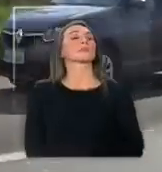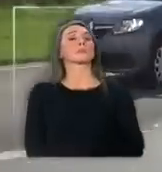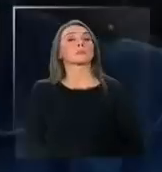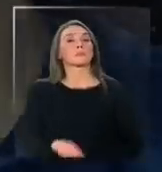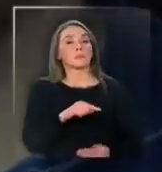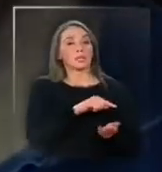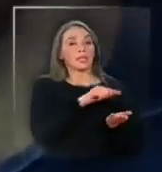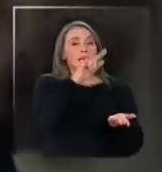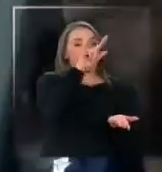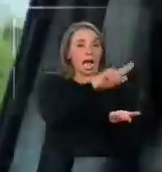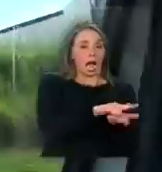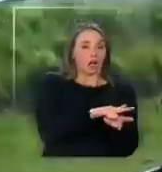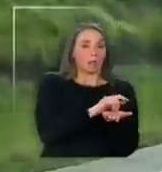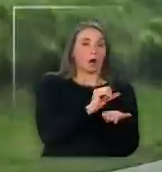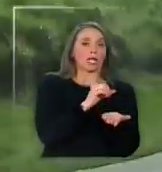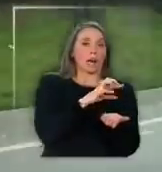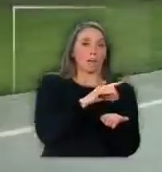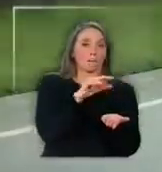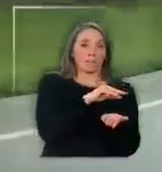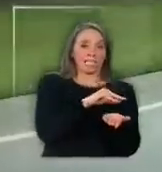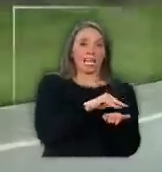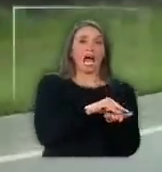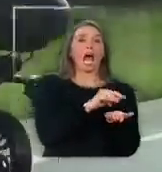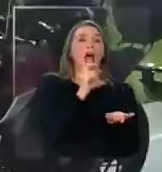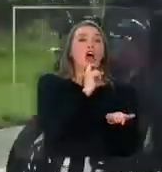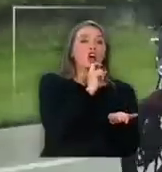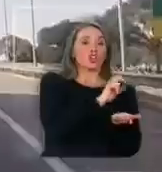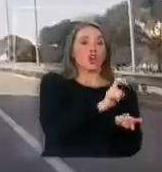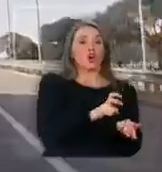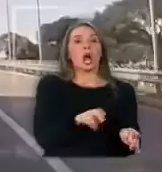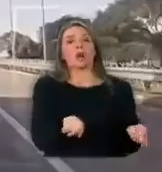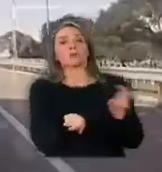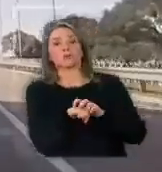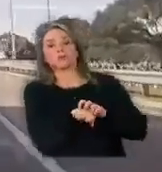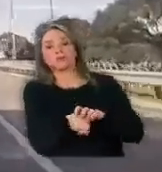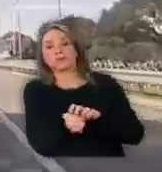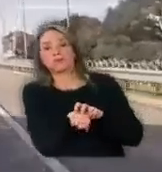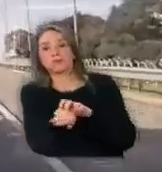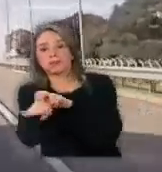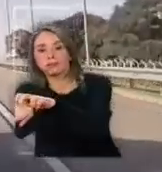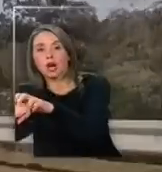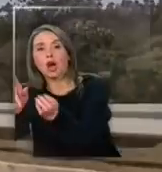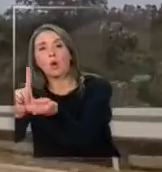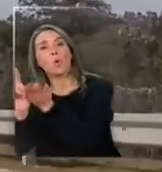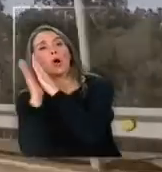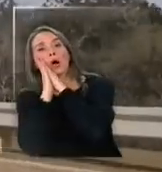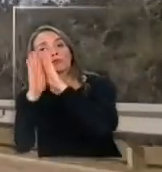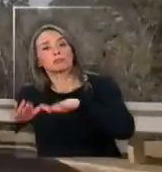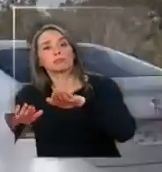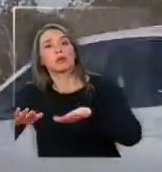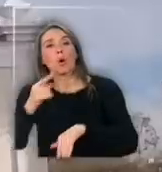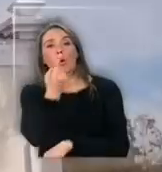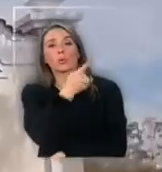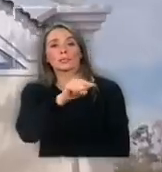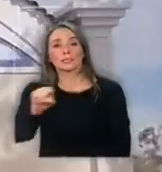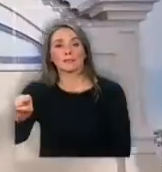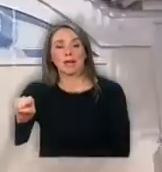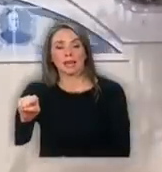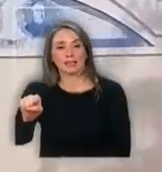Desde el aeropuerto de Campinas, donde llegó La Roja, tomó rumbo al lugar que los albergará por una semana.